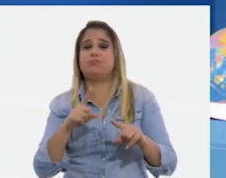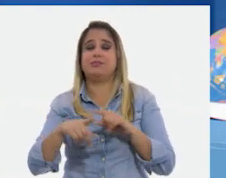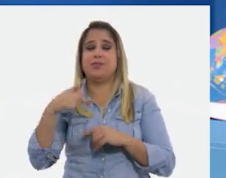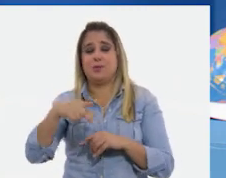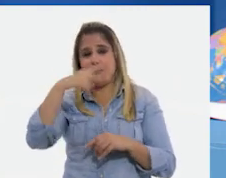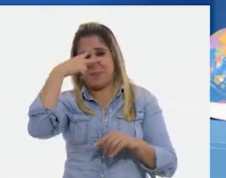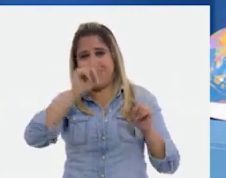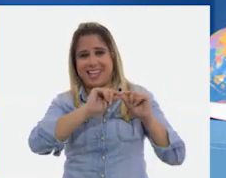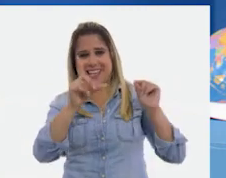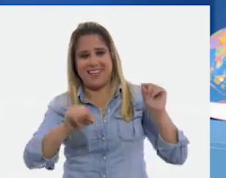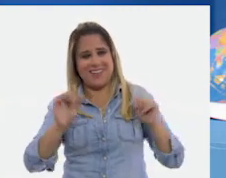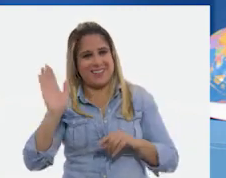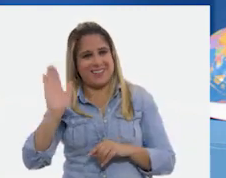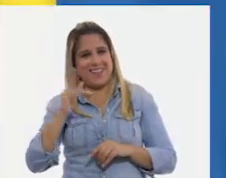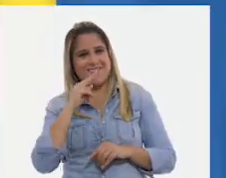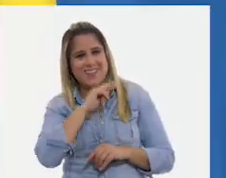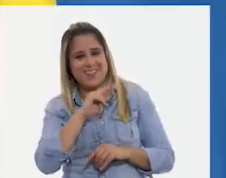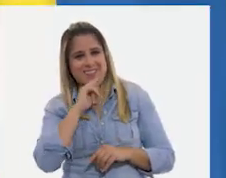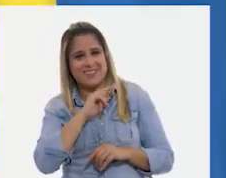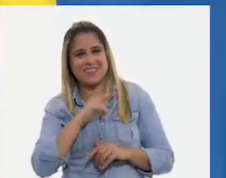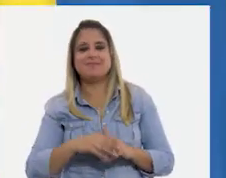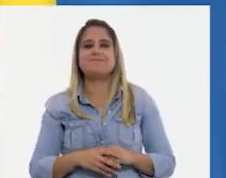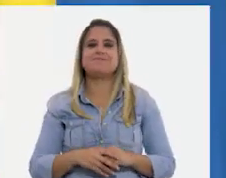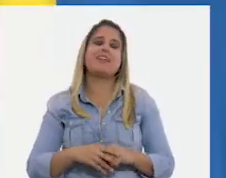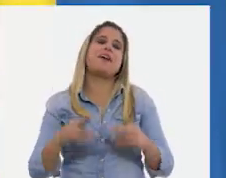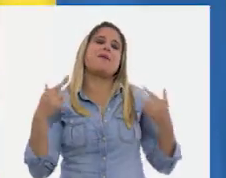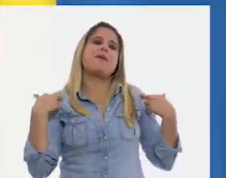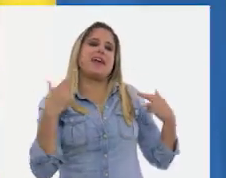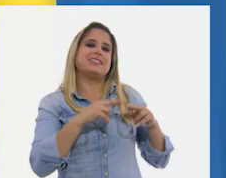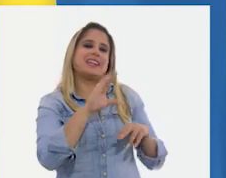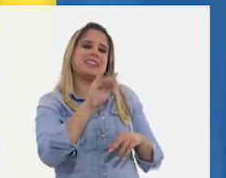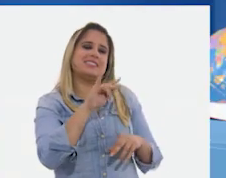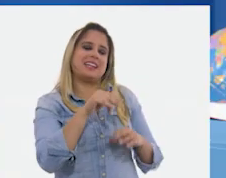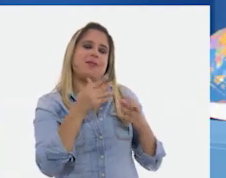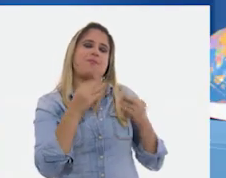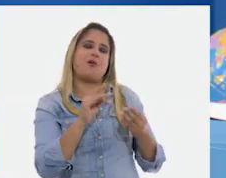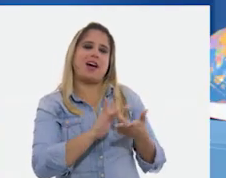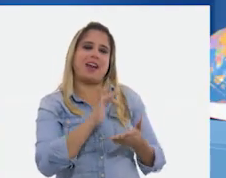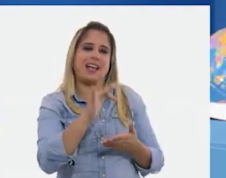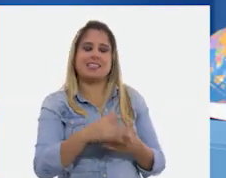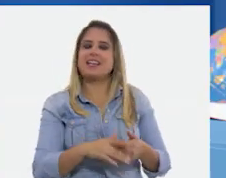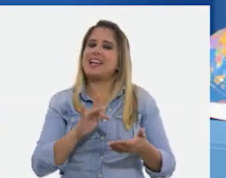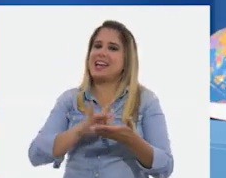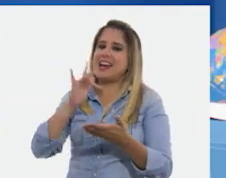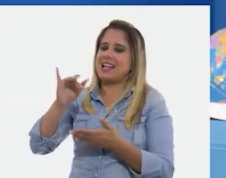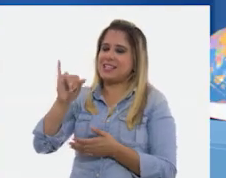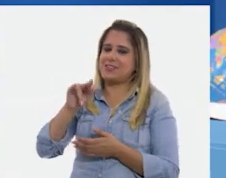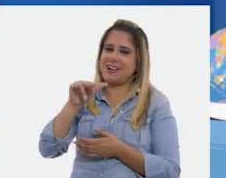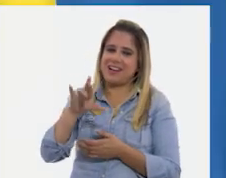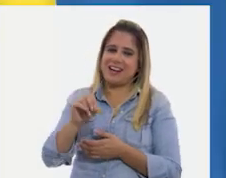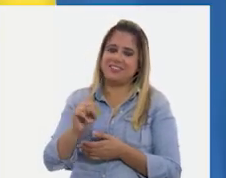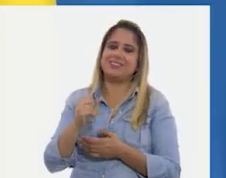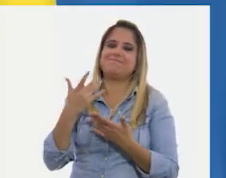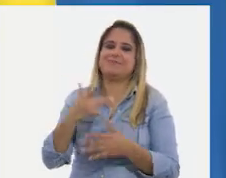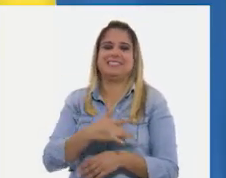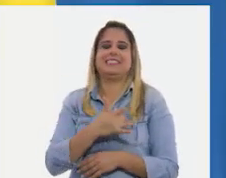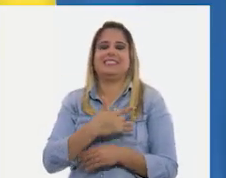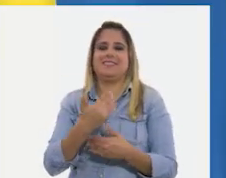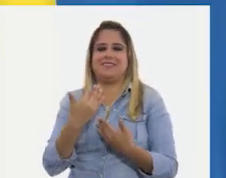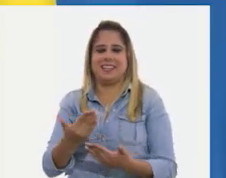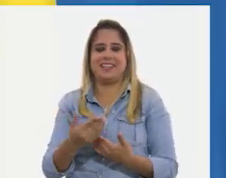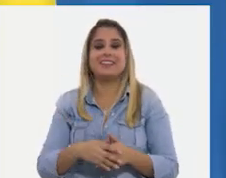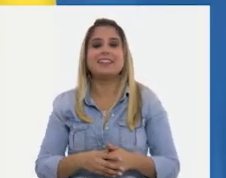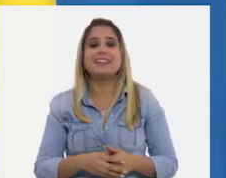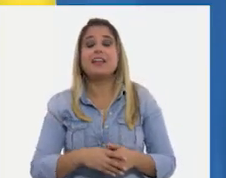México. Hasta pronto. Maestra Cristina, muchísimas gracias. Gracias, Juan Carlos. Un placer. Si